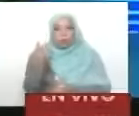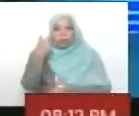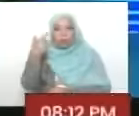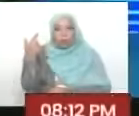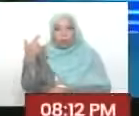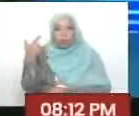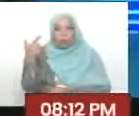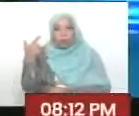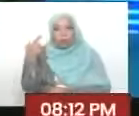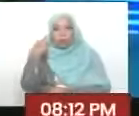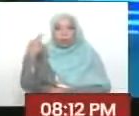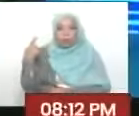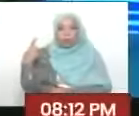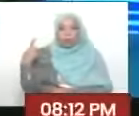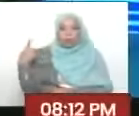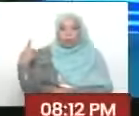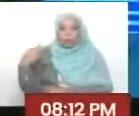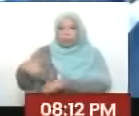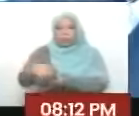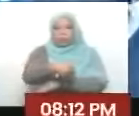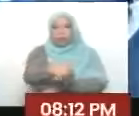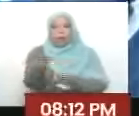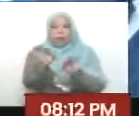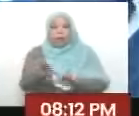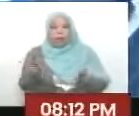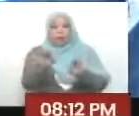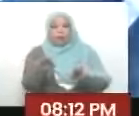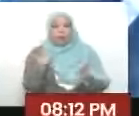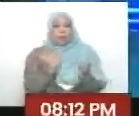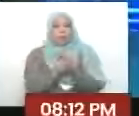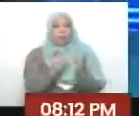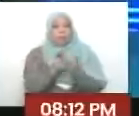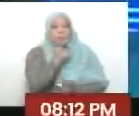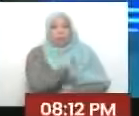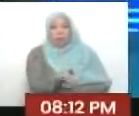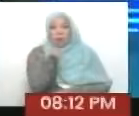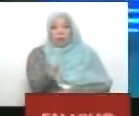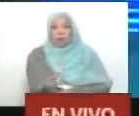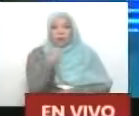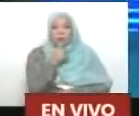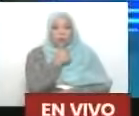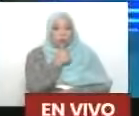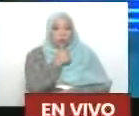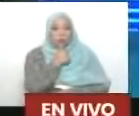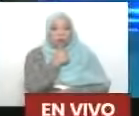a Daniel Ceballos en la calle. Porque en la calle no se ve.